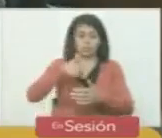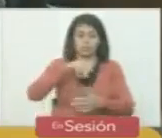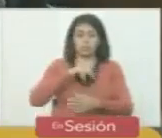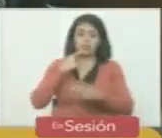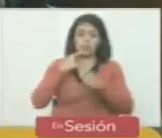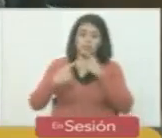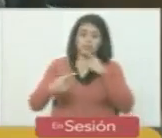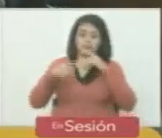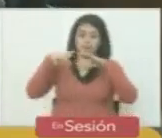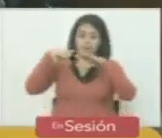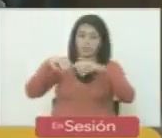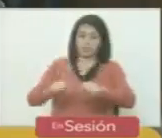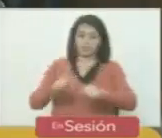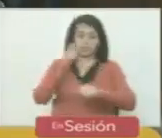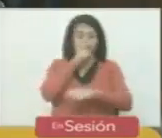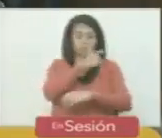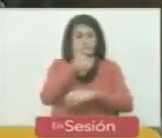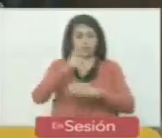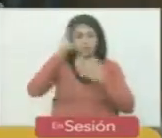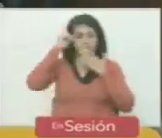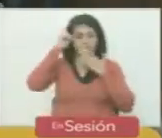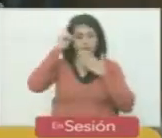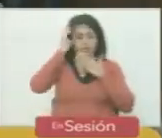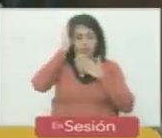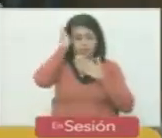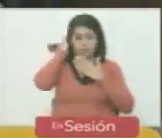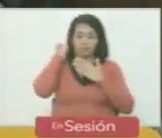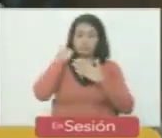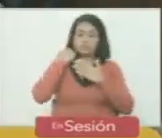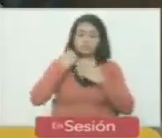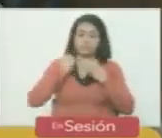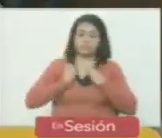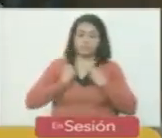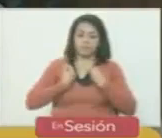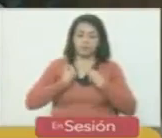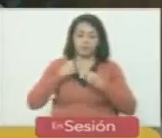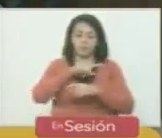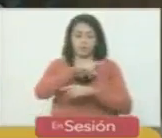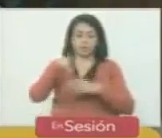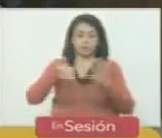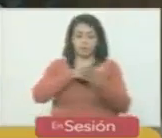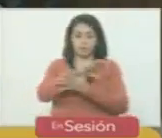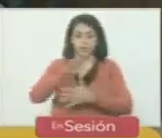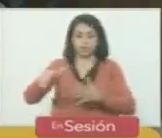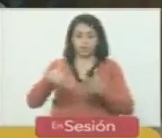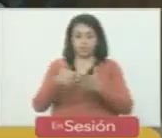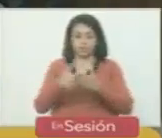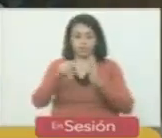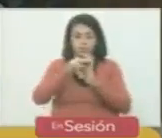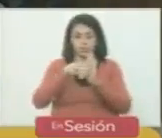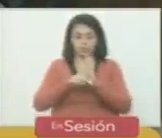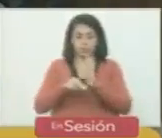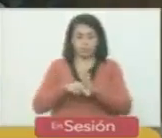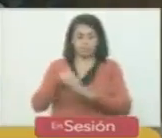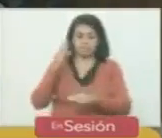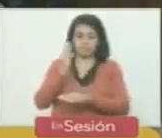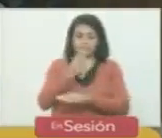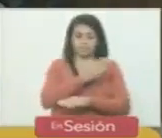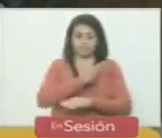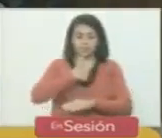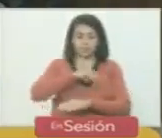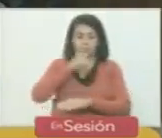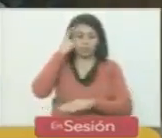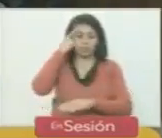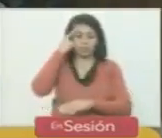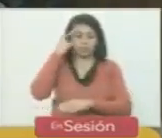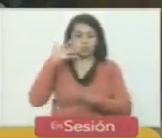nos hablan de invasión a los pueblos indígenas, que hemos vivido esa consecuencia, todas esas medidas coercitivas, nosotros